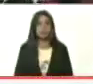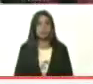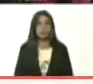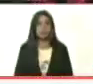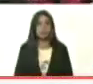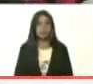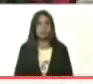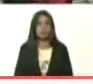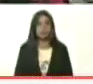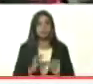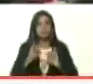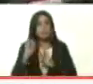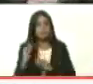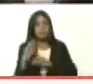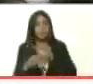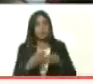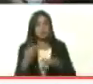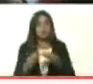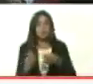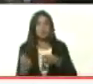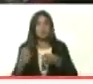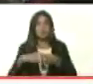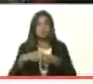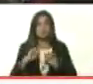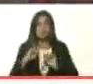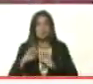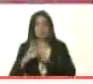Eso implica, si es así,